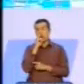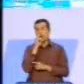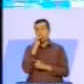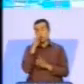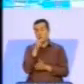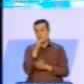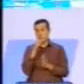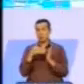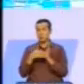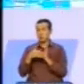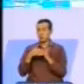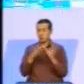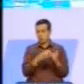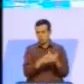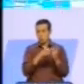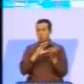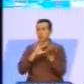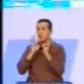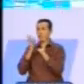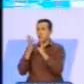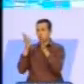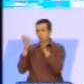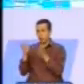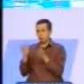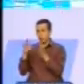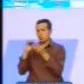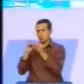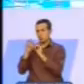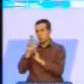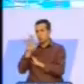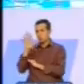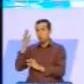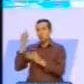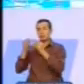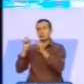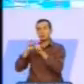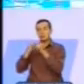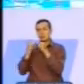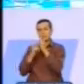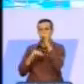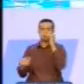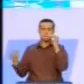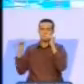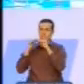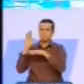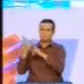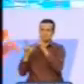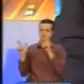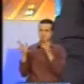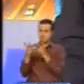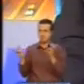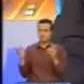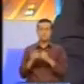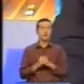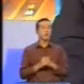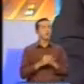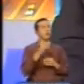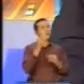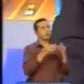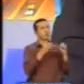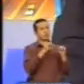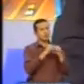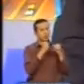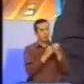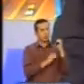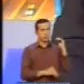el modelo de la Revolución Ciudadana que consolida una visión de justicia social y de equidad para todos los ciudadanos. Pero para que haya justicia social